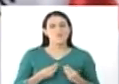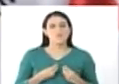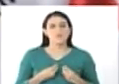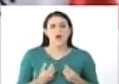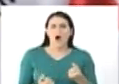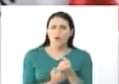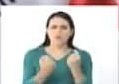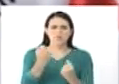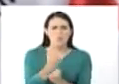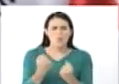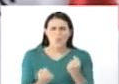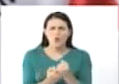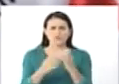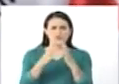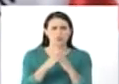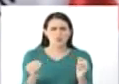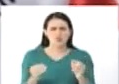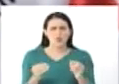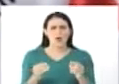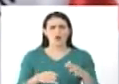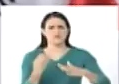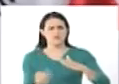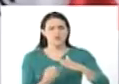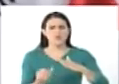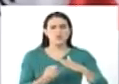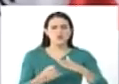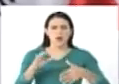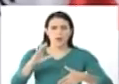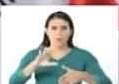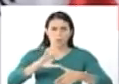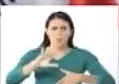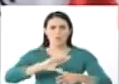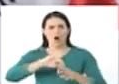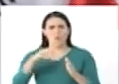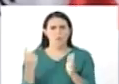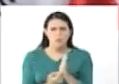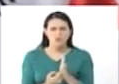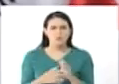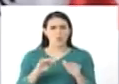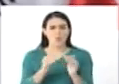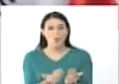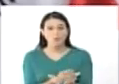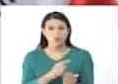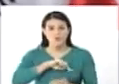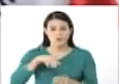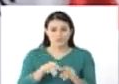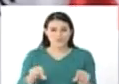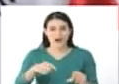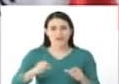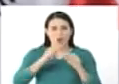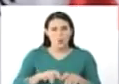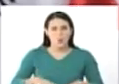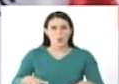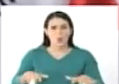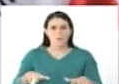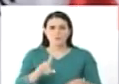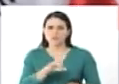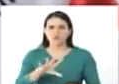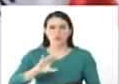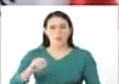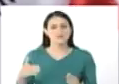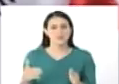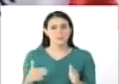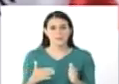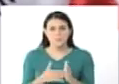la afectuosa solidaridad de muchos organismos electorales del mundo y en nuestro territorio se encuentran ya desplegados más